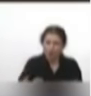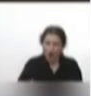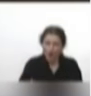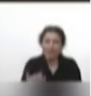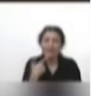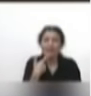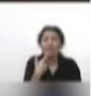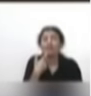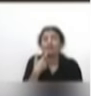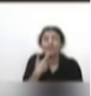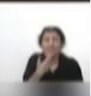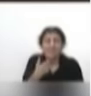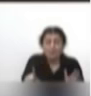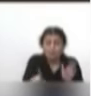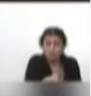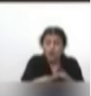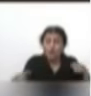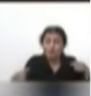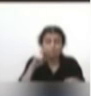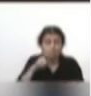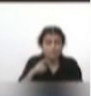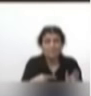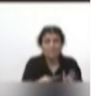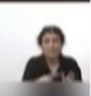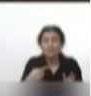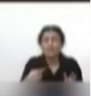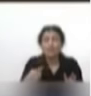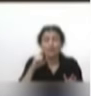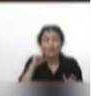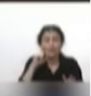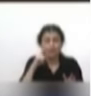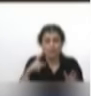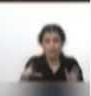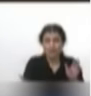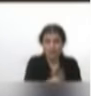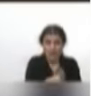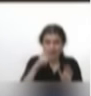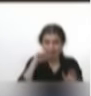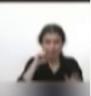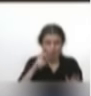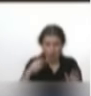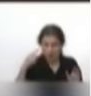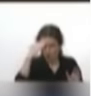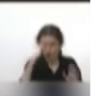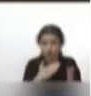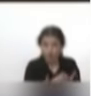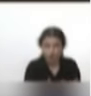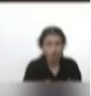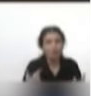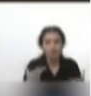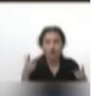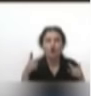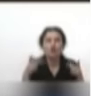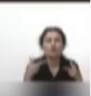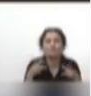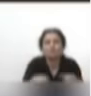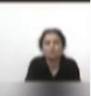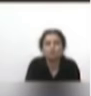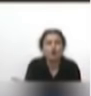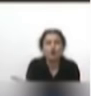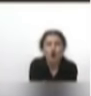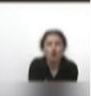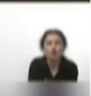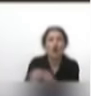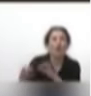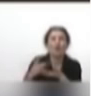seamos inteligentes, porque estoy convencido que vamos a tener que terminar de cerrar esta grieta, pero lo vamos a tener que hacer con autocrítica, si no estamos jodidos. Pero